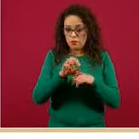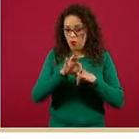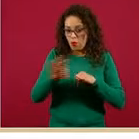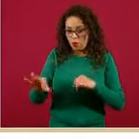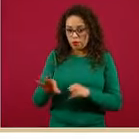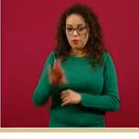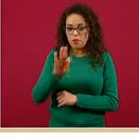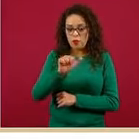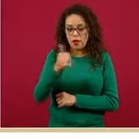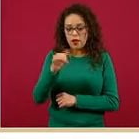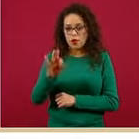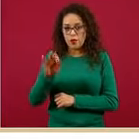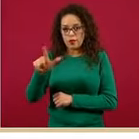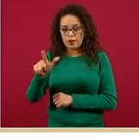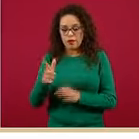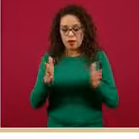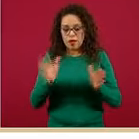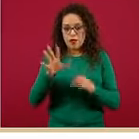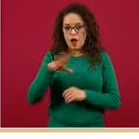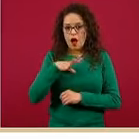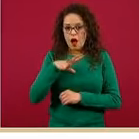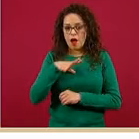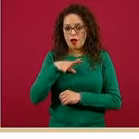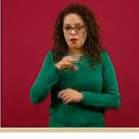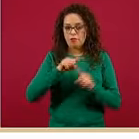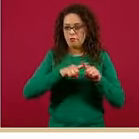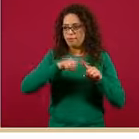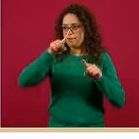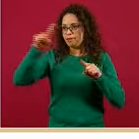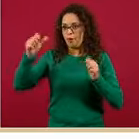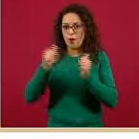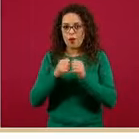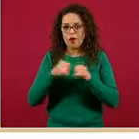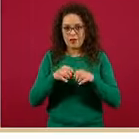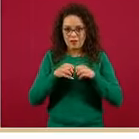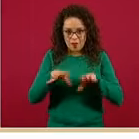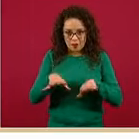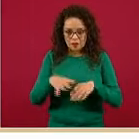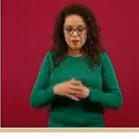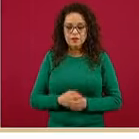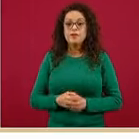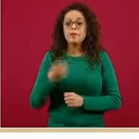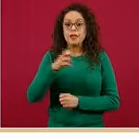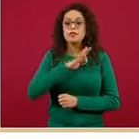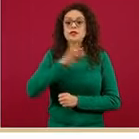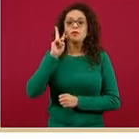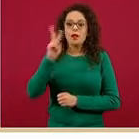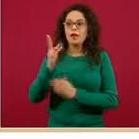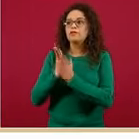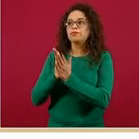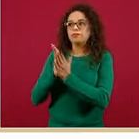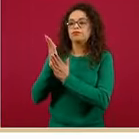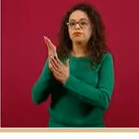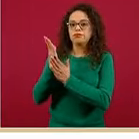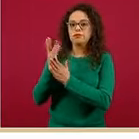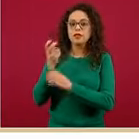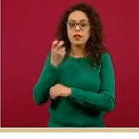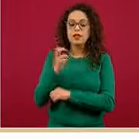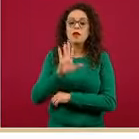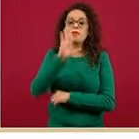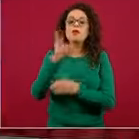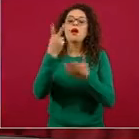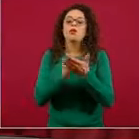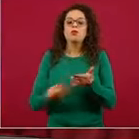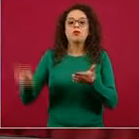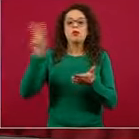y la 47, de las que ya tenemos aquí graficadas, es cuando vemos ese incremento en donde prácticamente duplica su tasa.